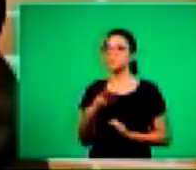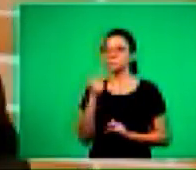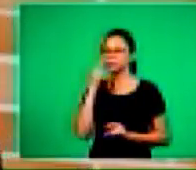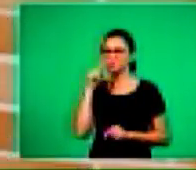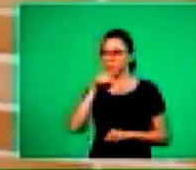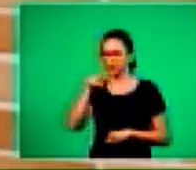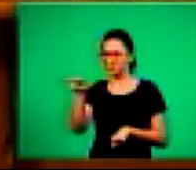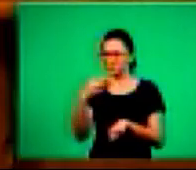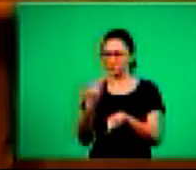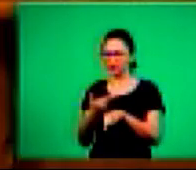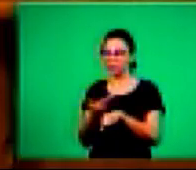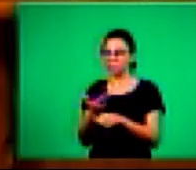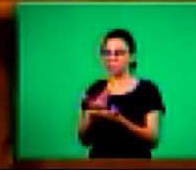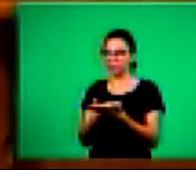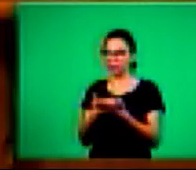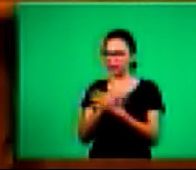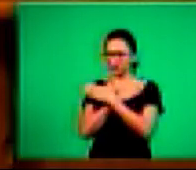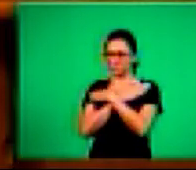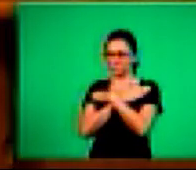abrazo y para ustedes